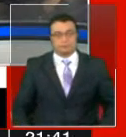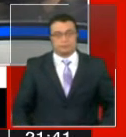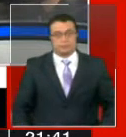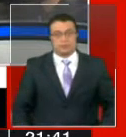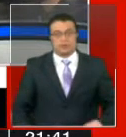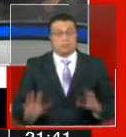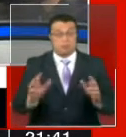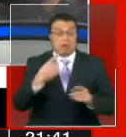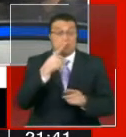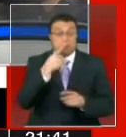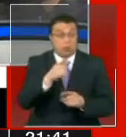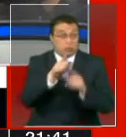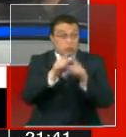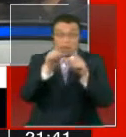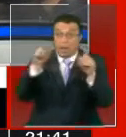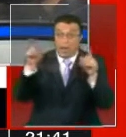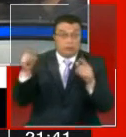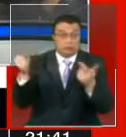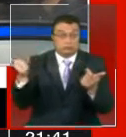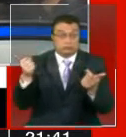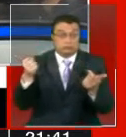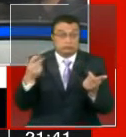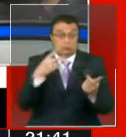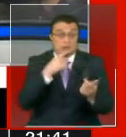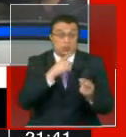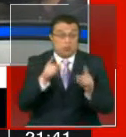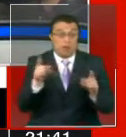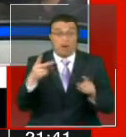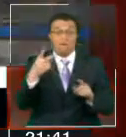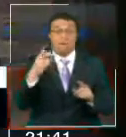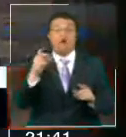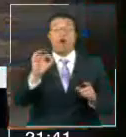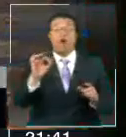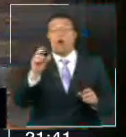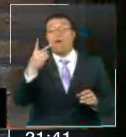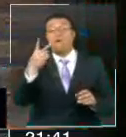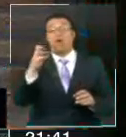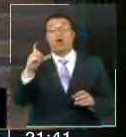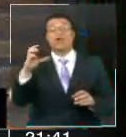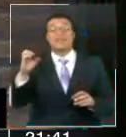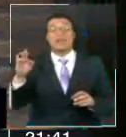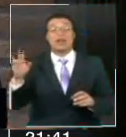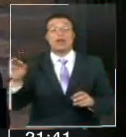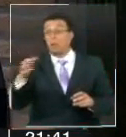Yo creo que hay que preguntárselo a los voceros de él. Yo la verdad es que no sé.